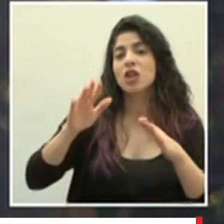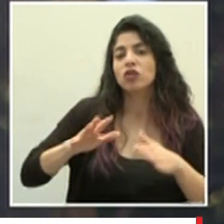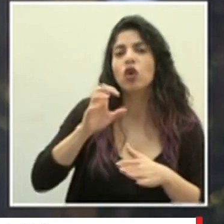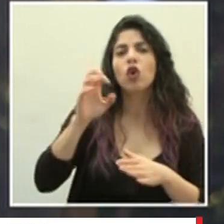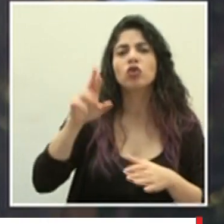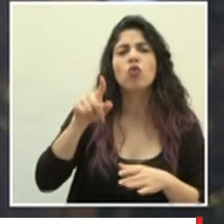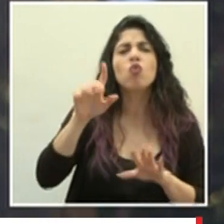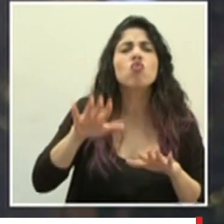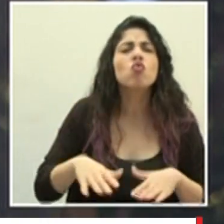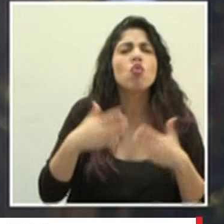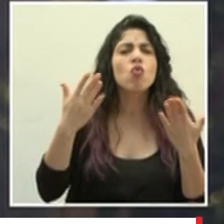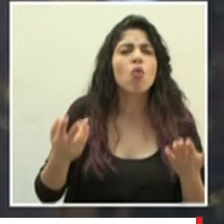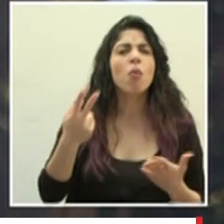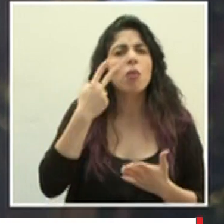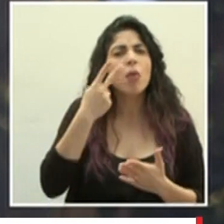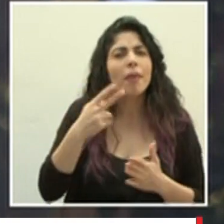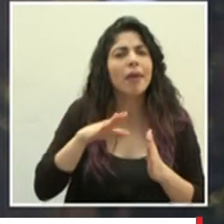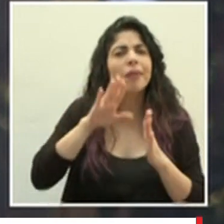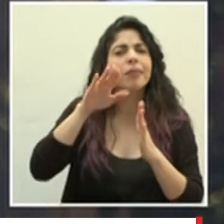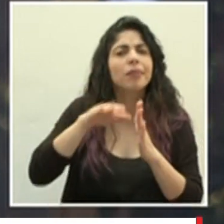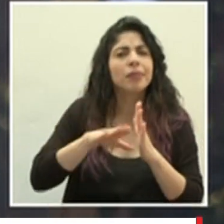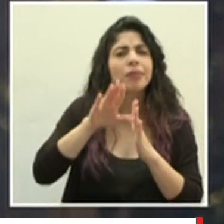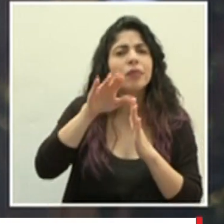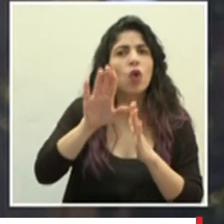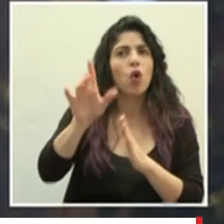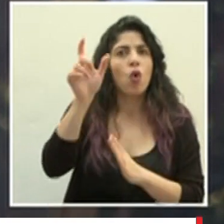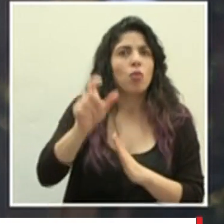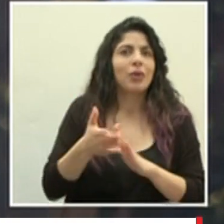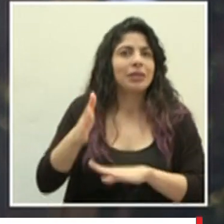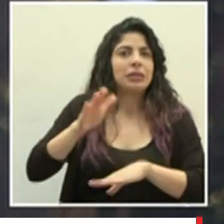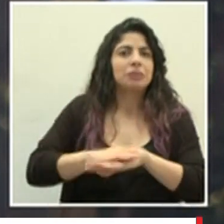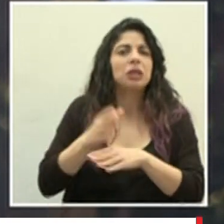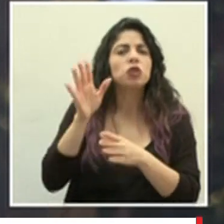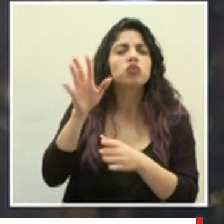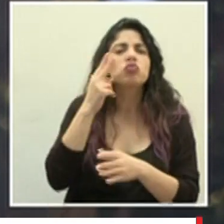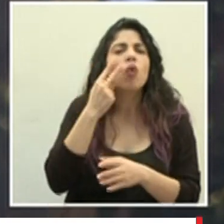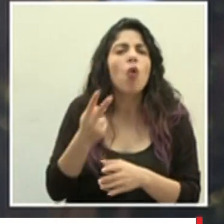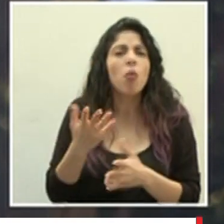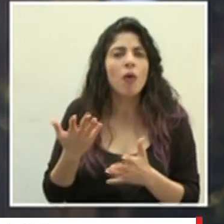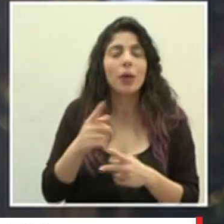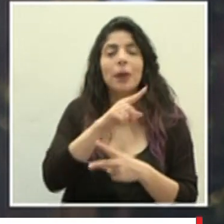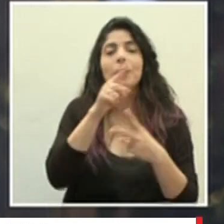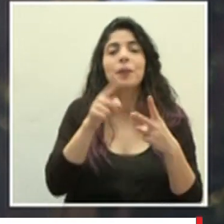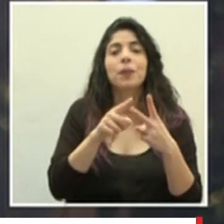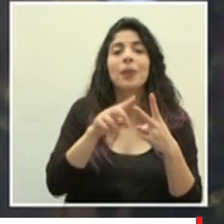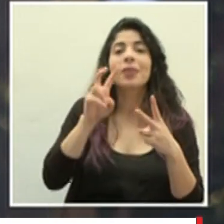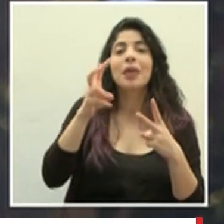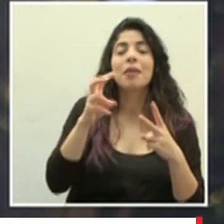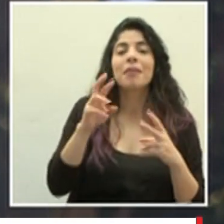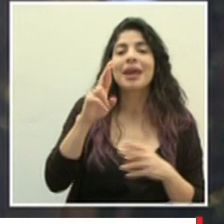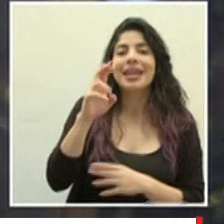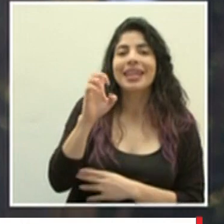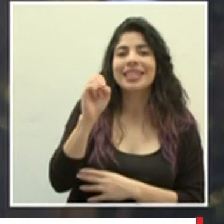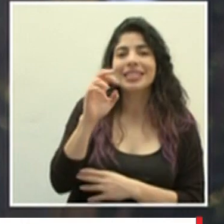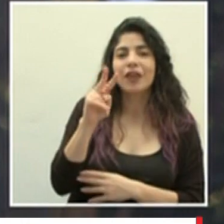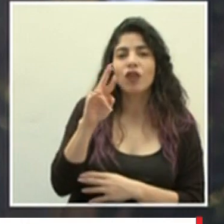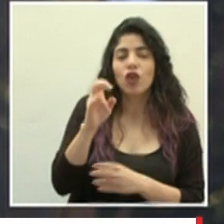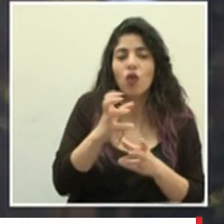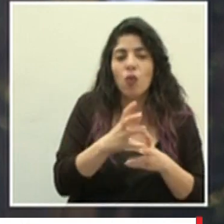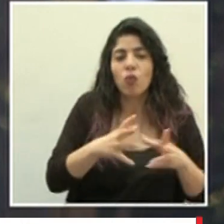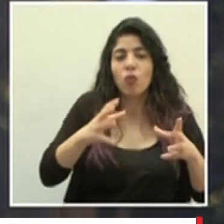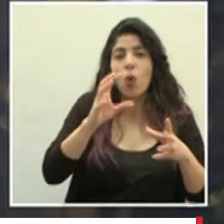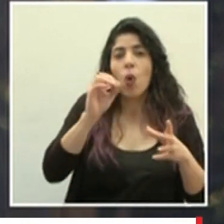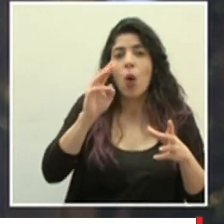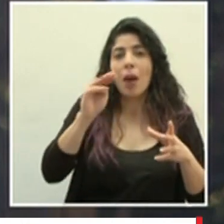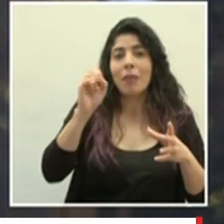ha visto usted ese comportamiento desde el punto de vista de experto? También le quería consultar por el tema del reservorio de la OMS,